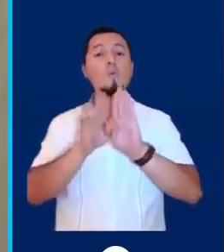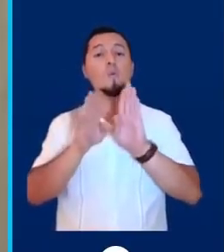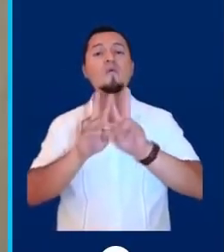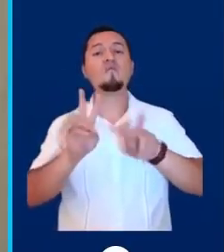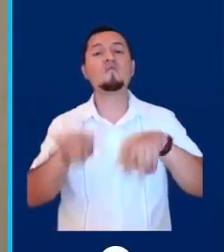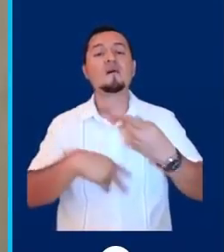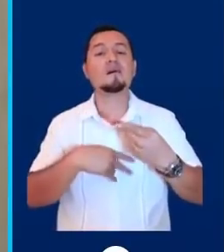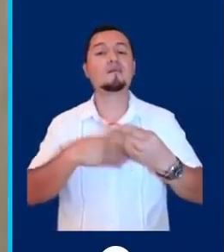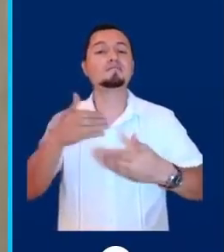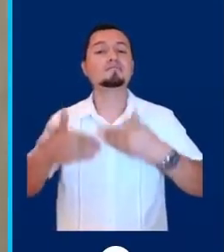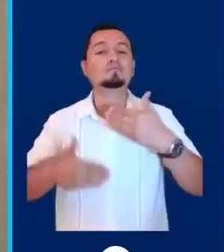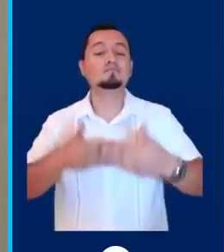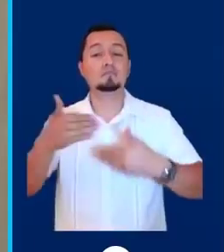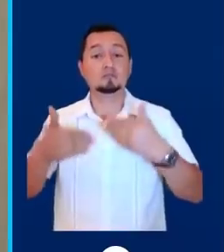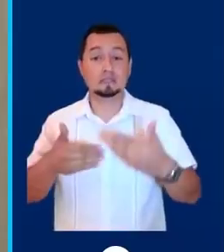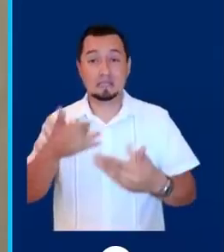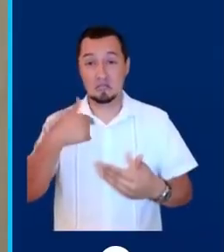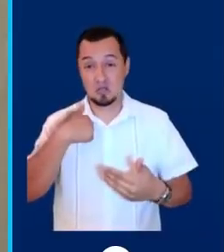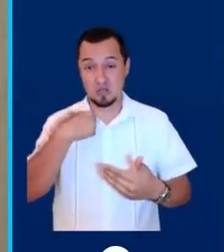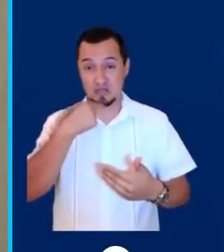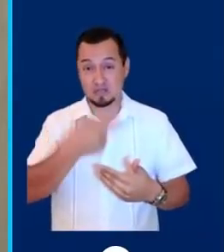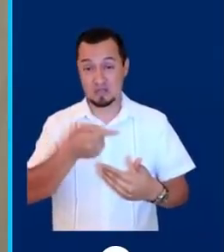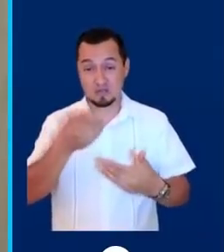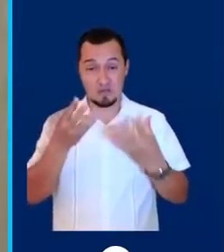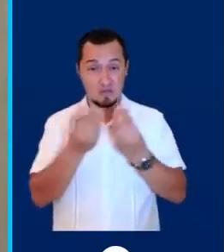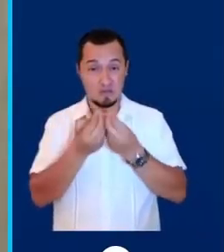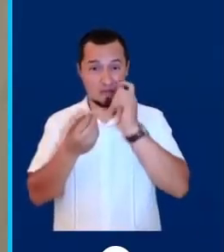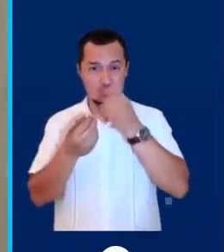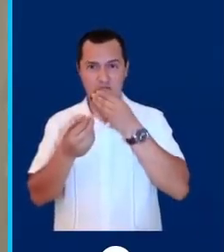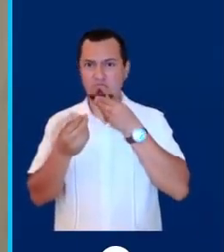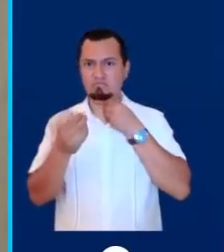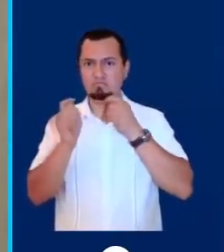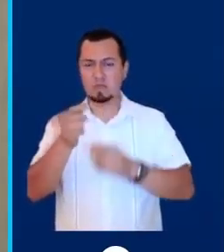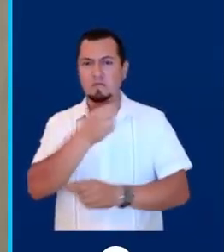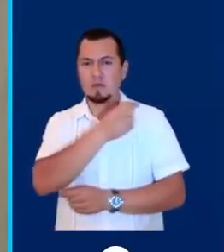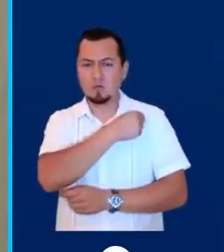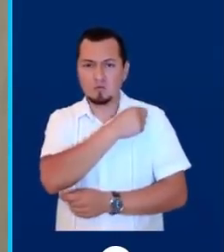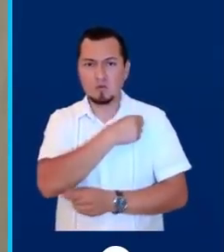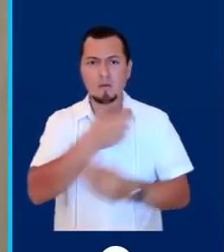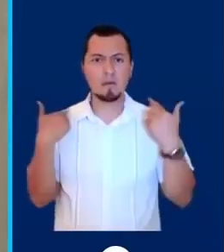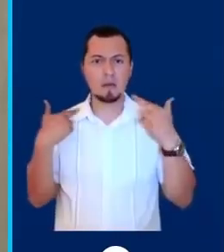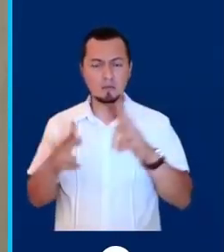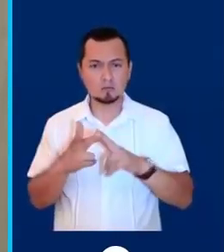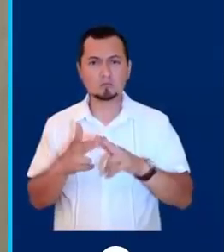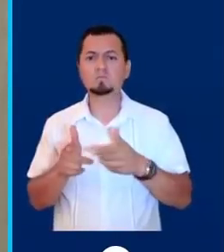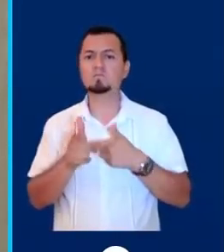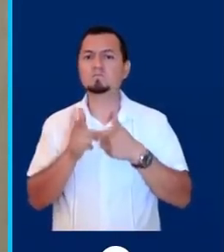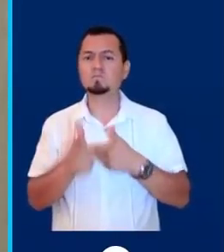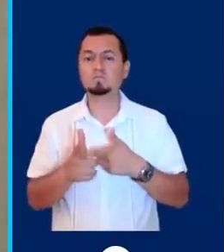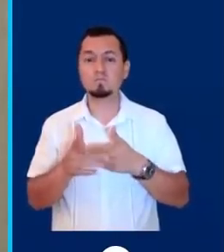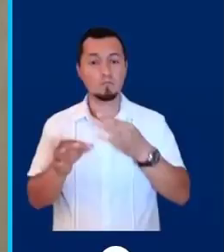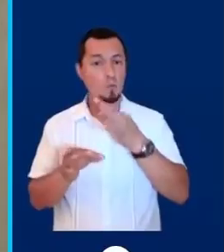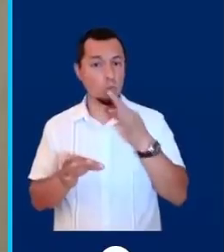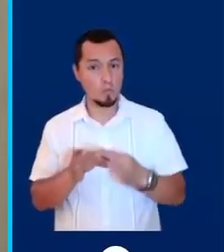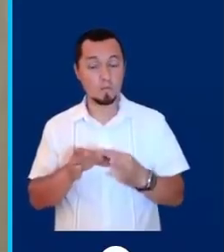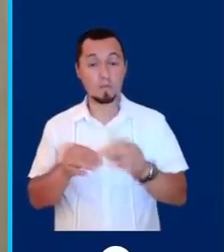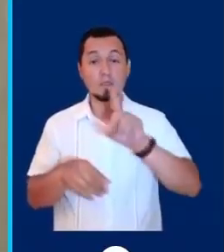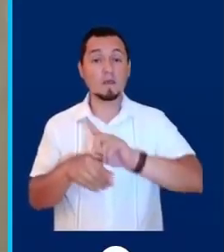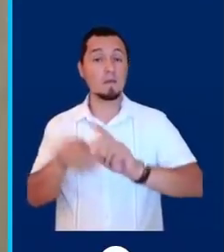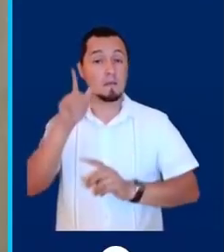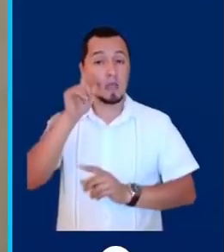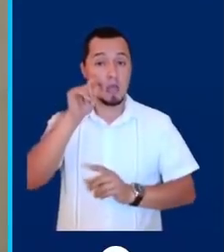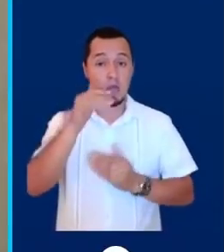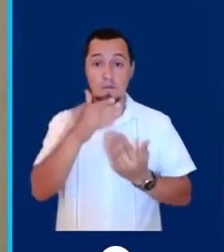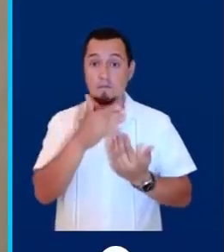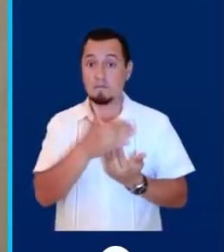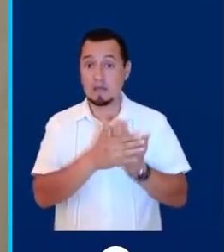seguir. Reitero, todo lo que tenga que ver con el proceso de vacunación de maestras y maestros se presentará completo el día de mañana por la